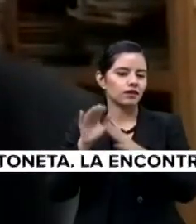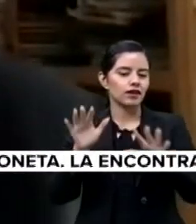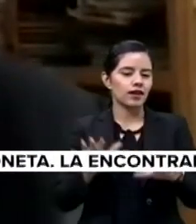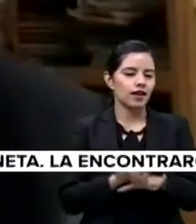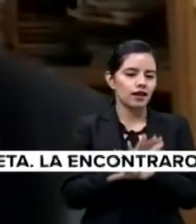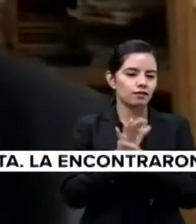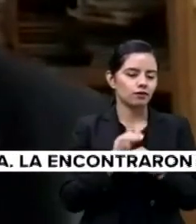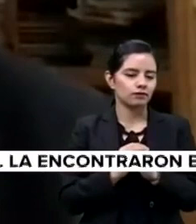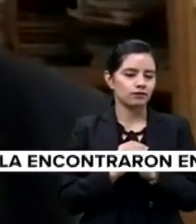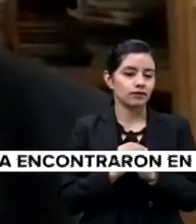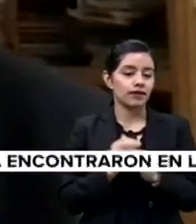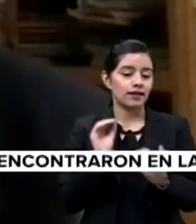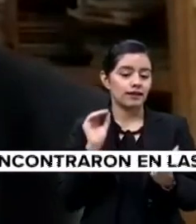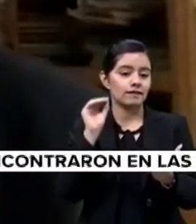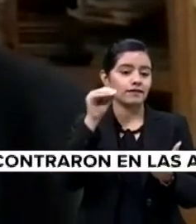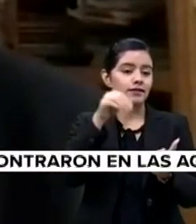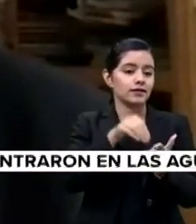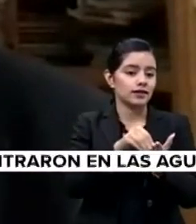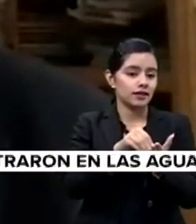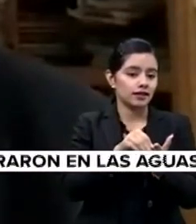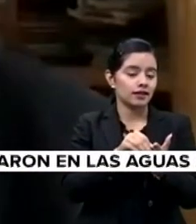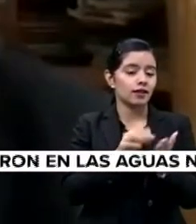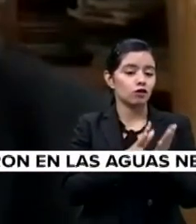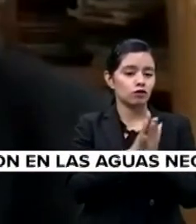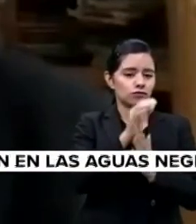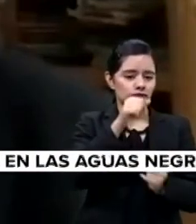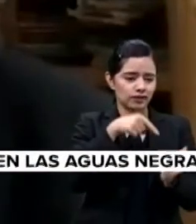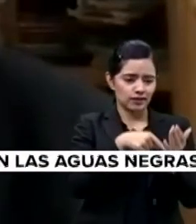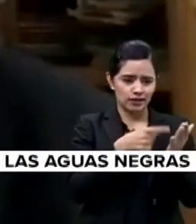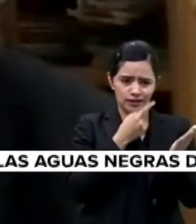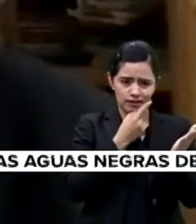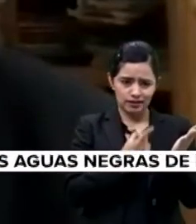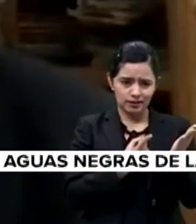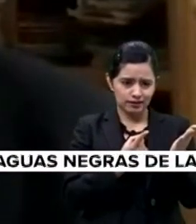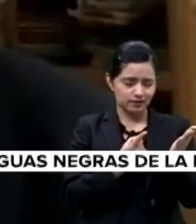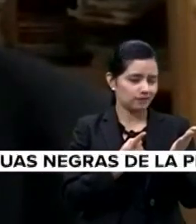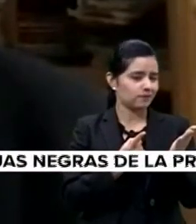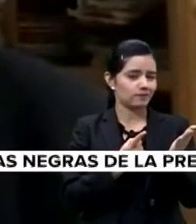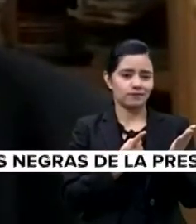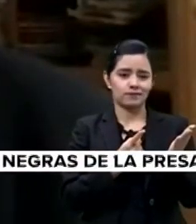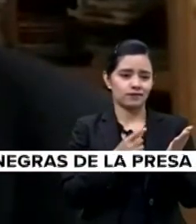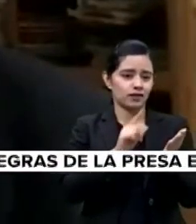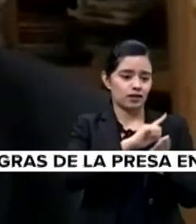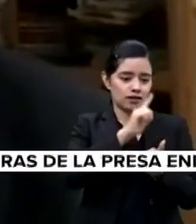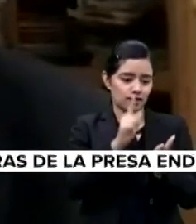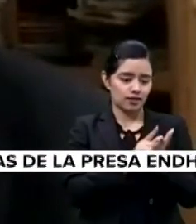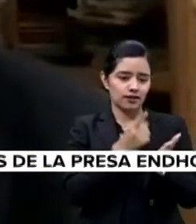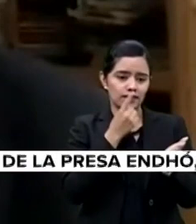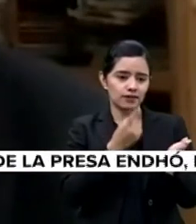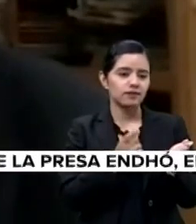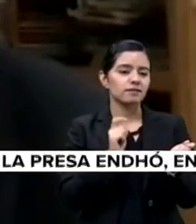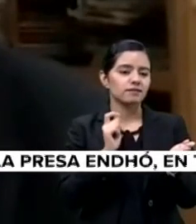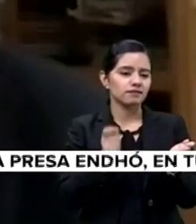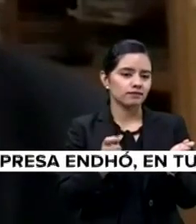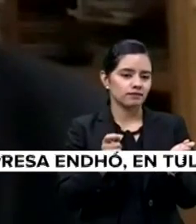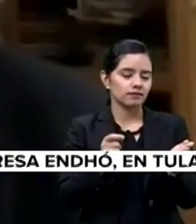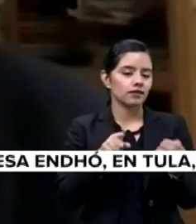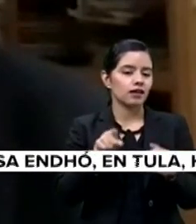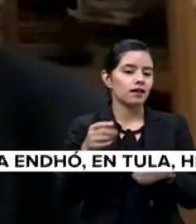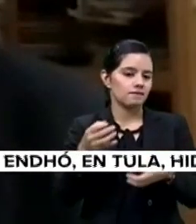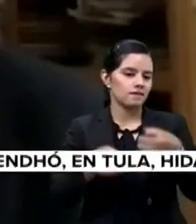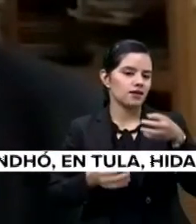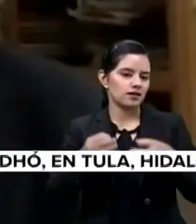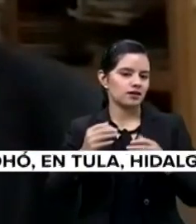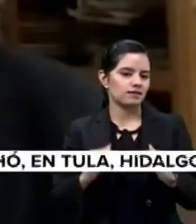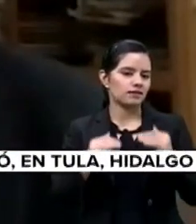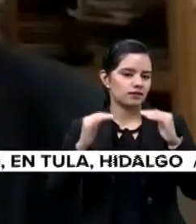un criterio que el soberano, el constituyente, nunca metió en la Constitución ni en la ley, que es el derecho a los magistrados